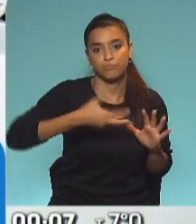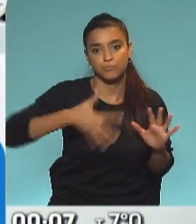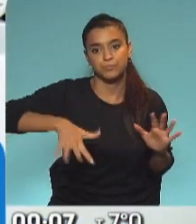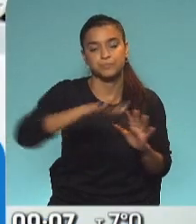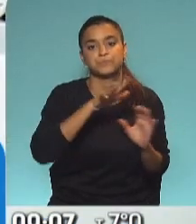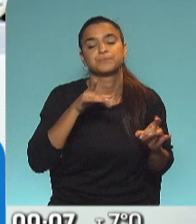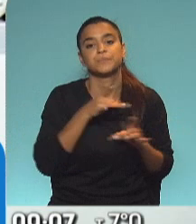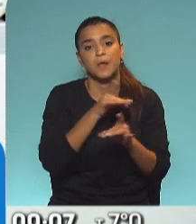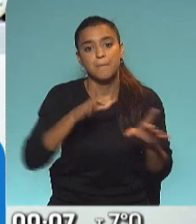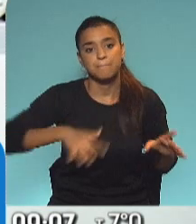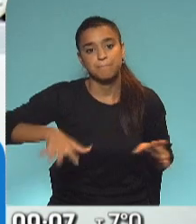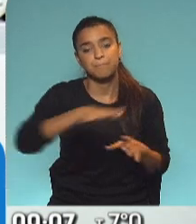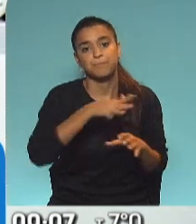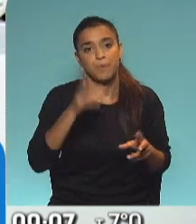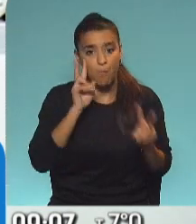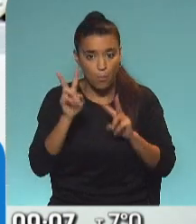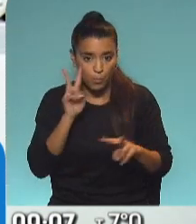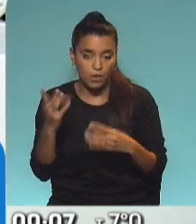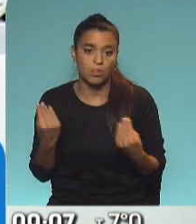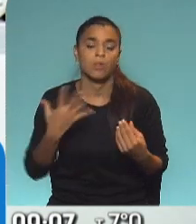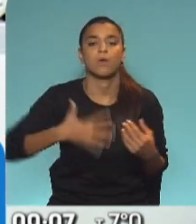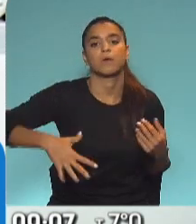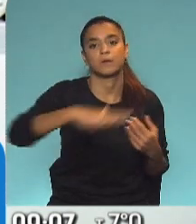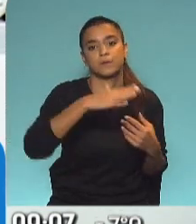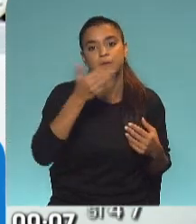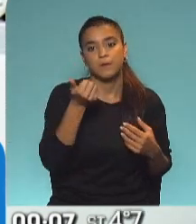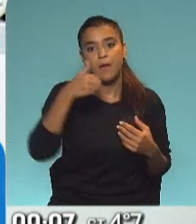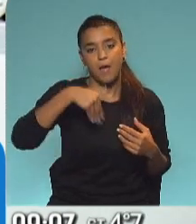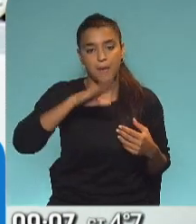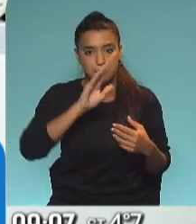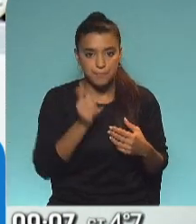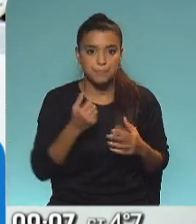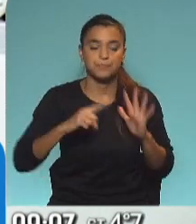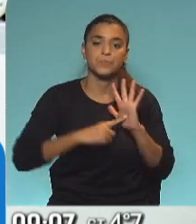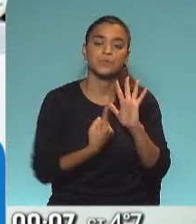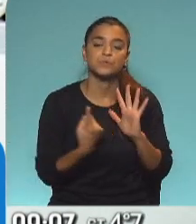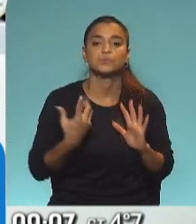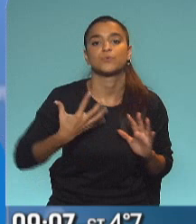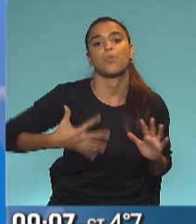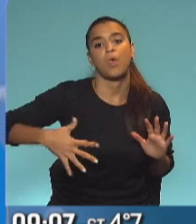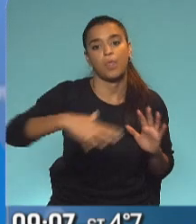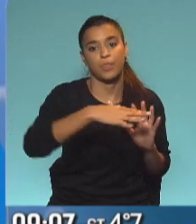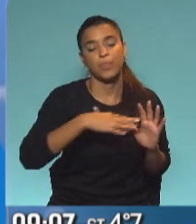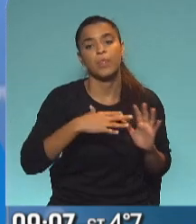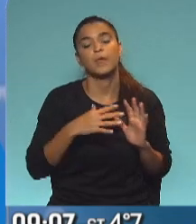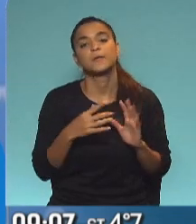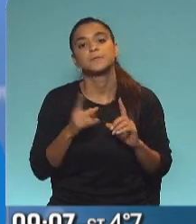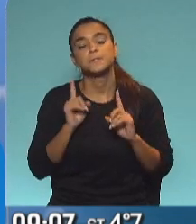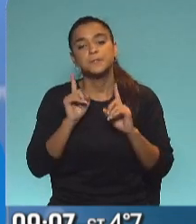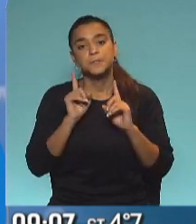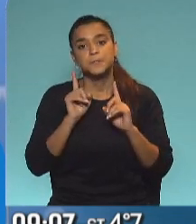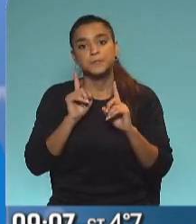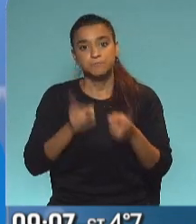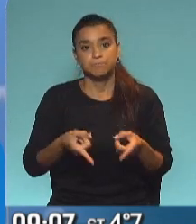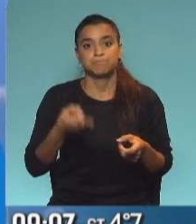La transmisión comunitaria la estamos observando en el área metropolitana de Buenos Aires, Ciudad Autónoma de Buenos Aires y la región metropolitana